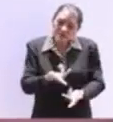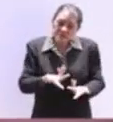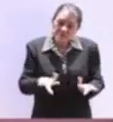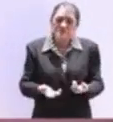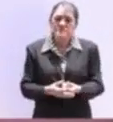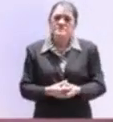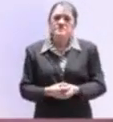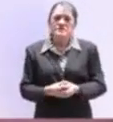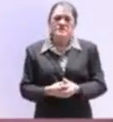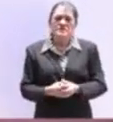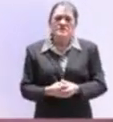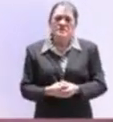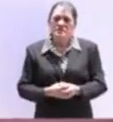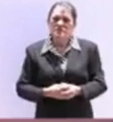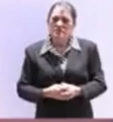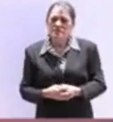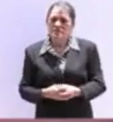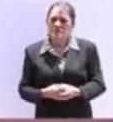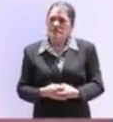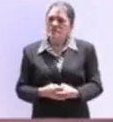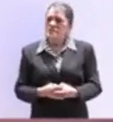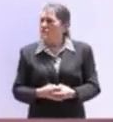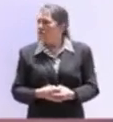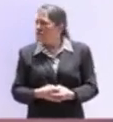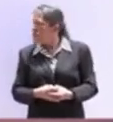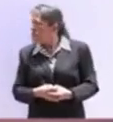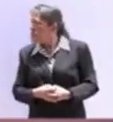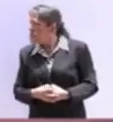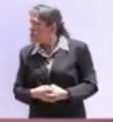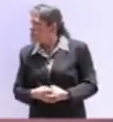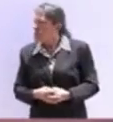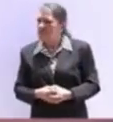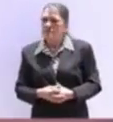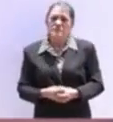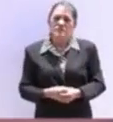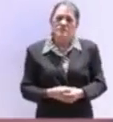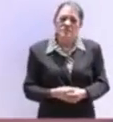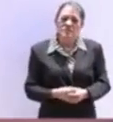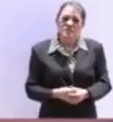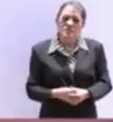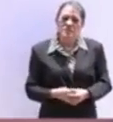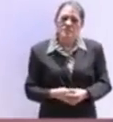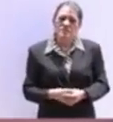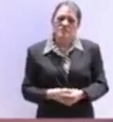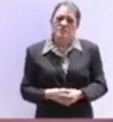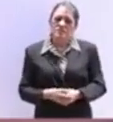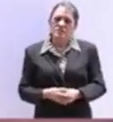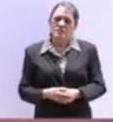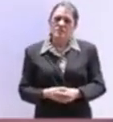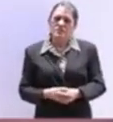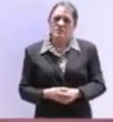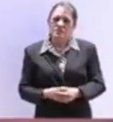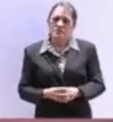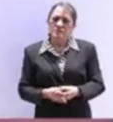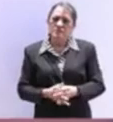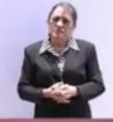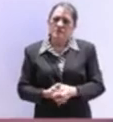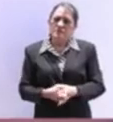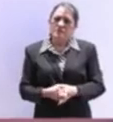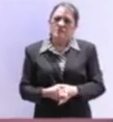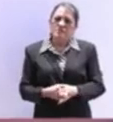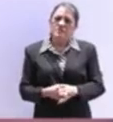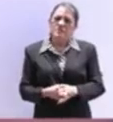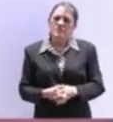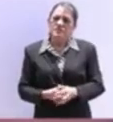que se consulta con la comunidad, y los convocamos a que mantengamos esta política